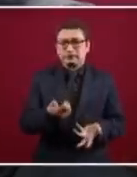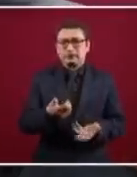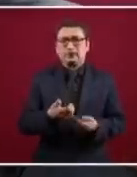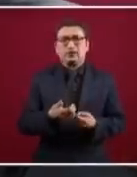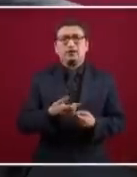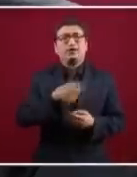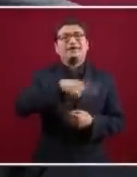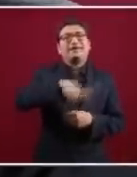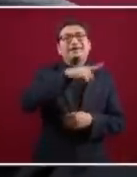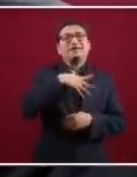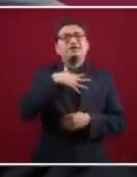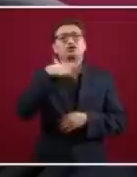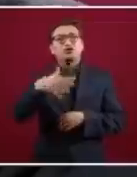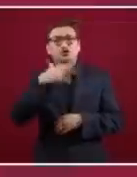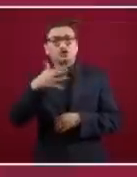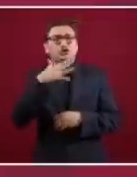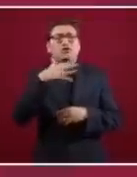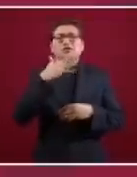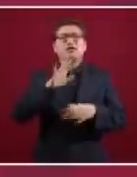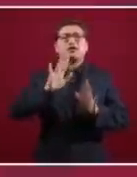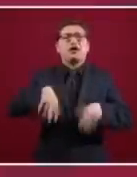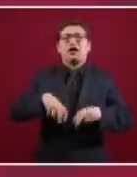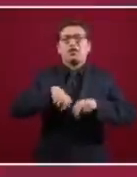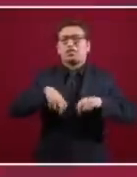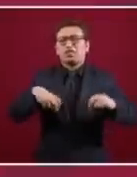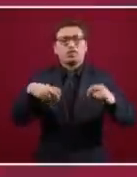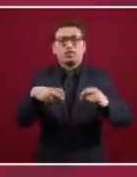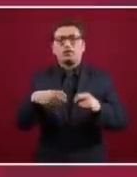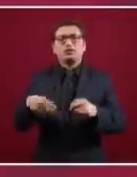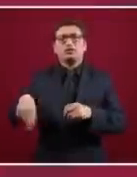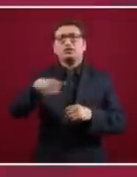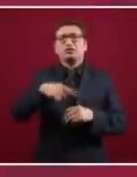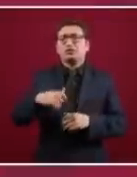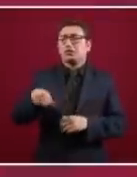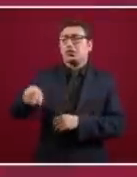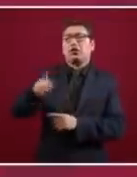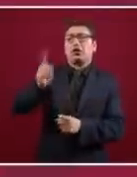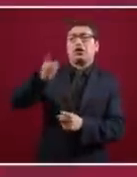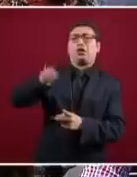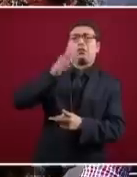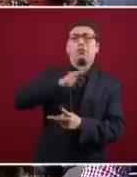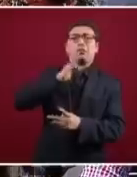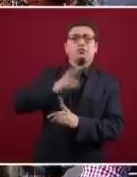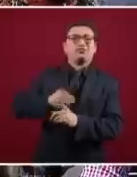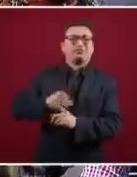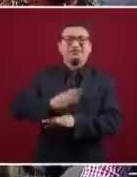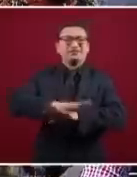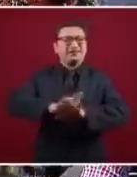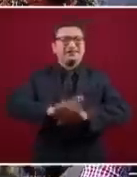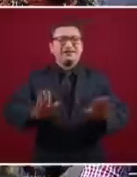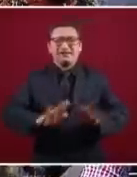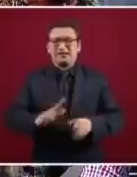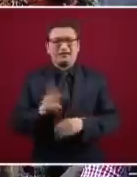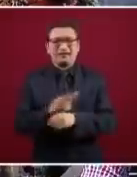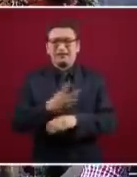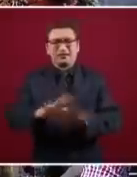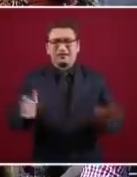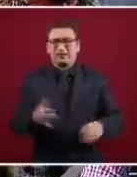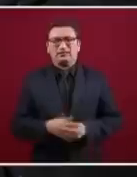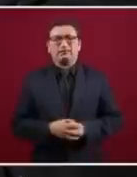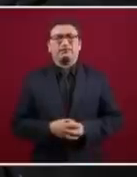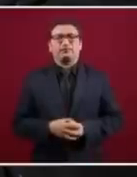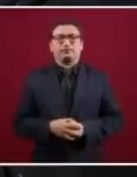que eran corruptos y entonces los sentaban en la silla de los acusados no ya no ya no es